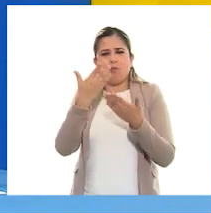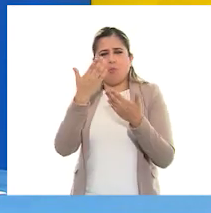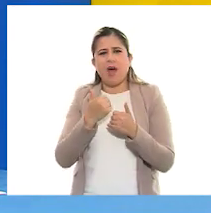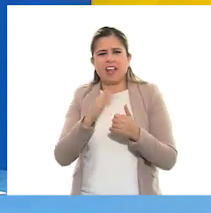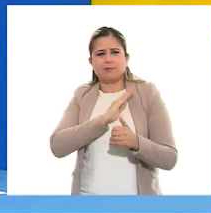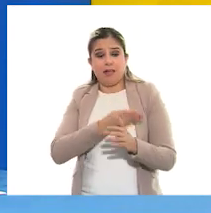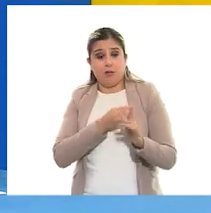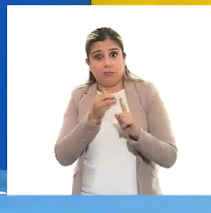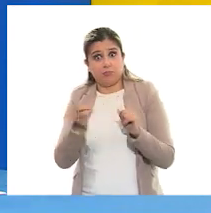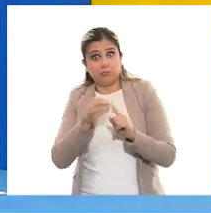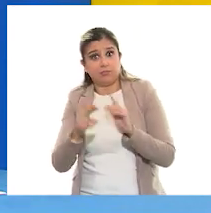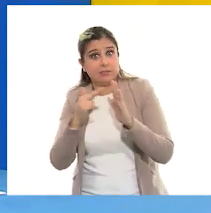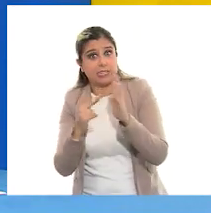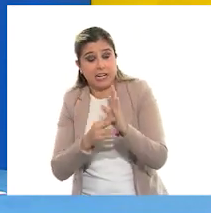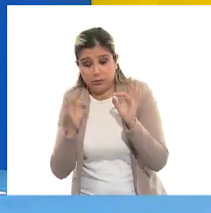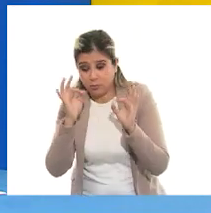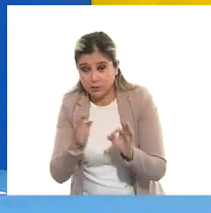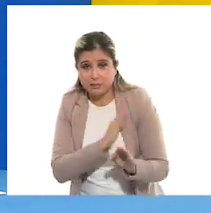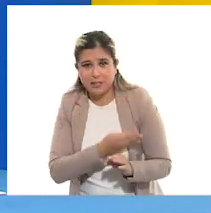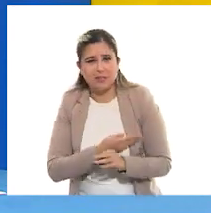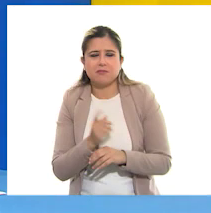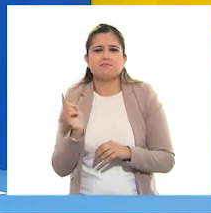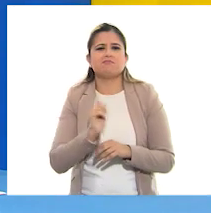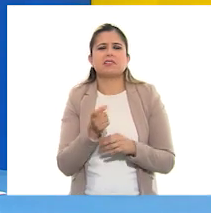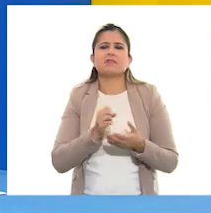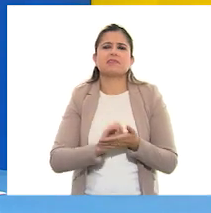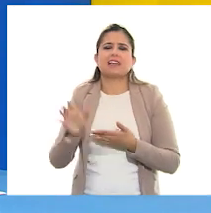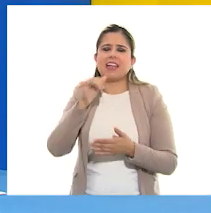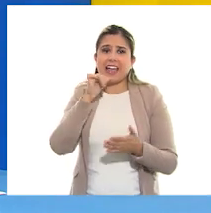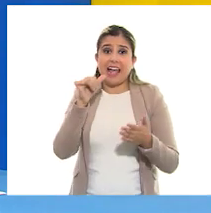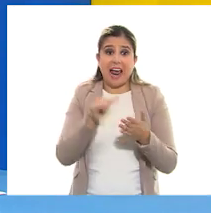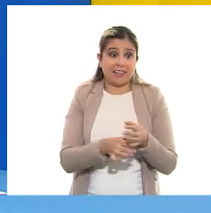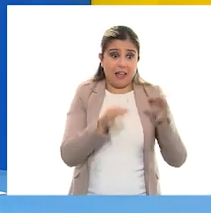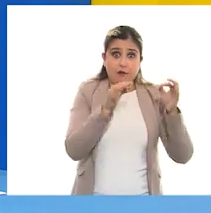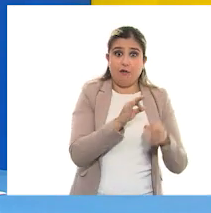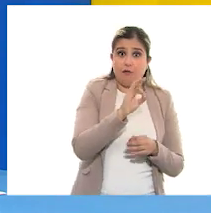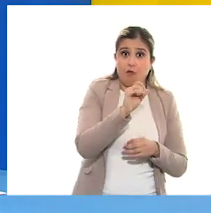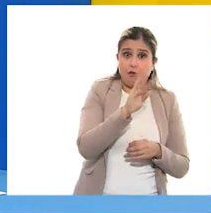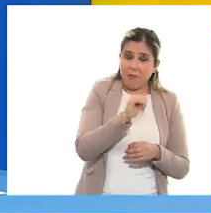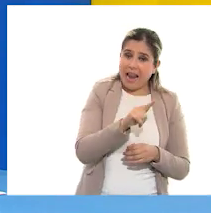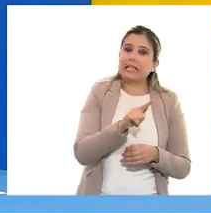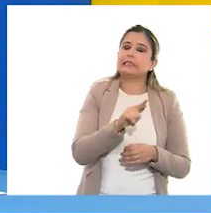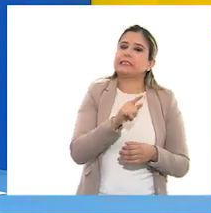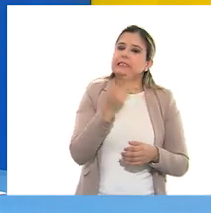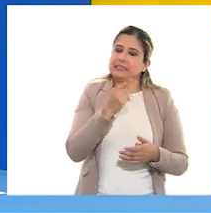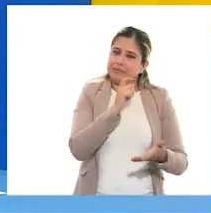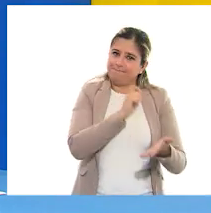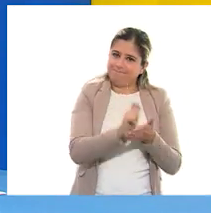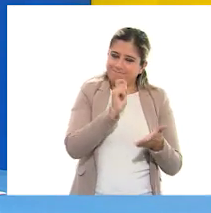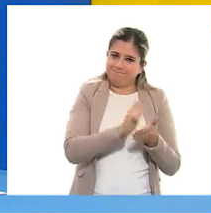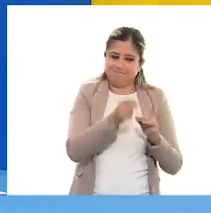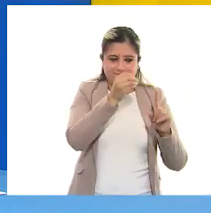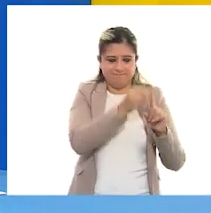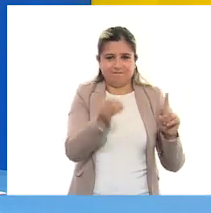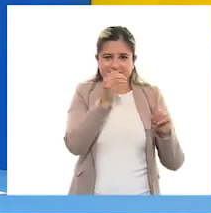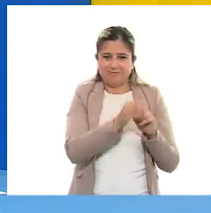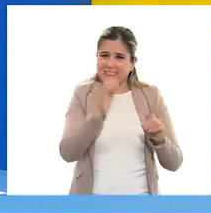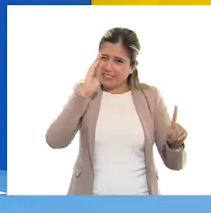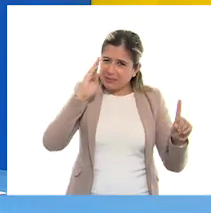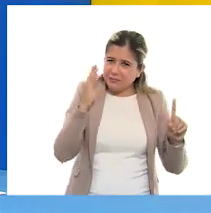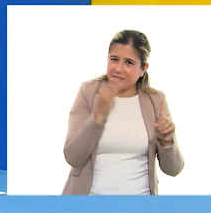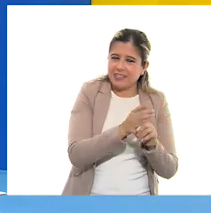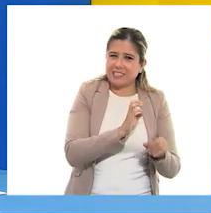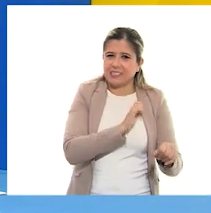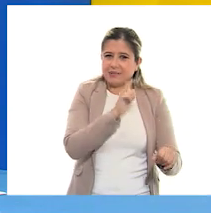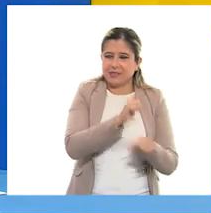especiales y aceptan diversas formas, las cartas formales deben escribirse con una estructura específica